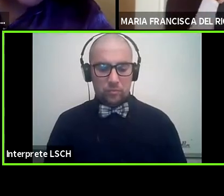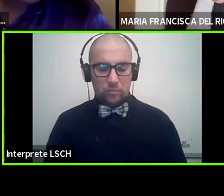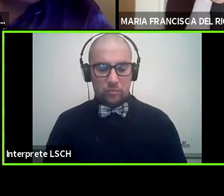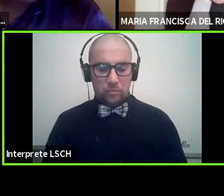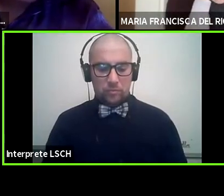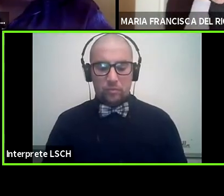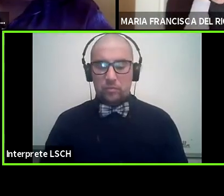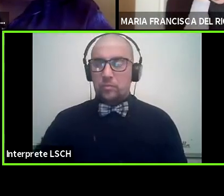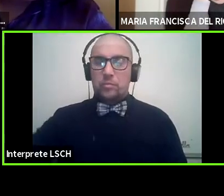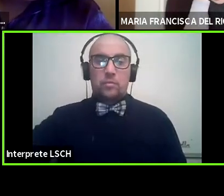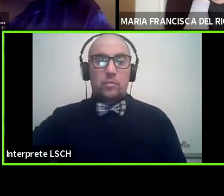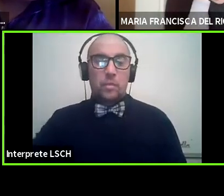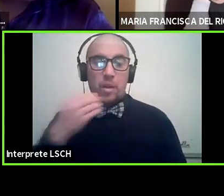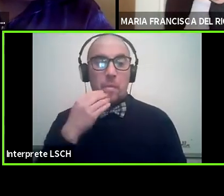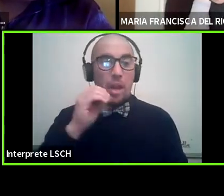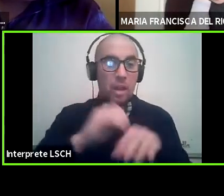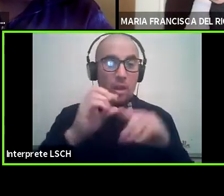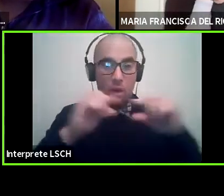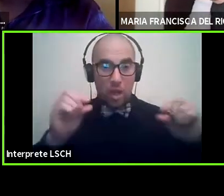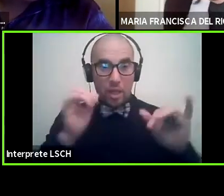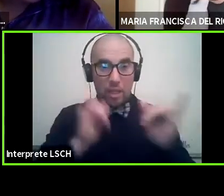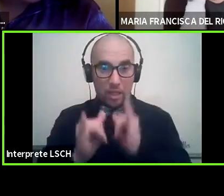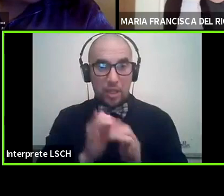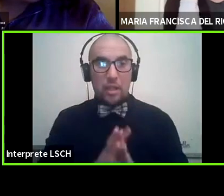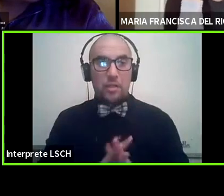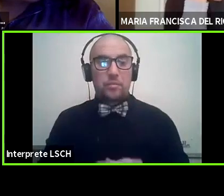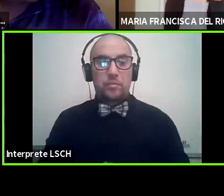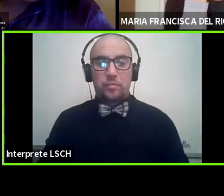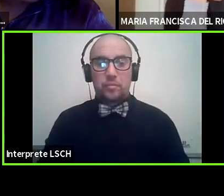les dejamos el link.